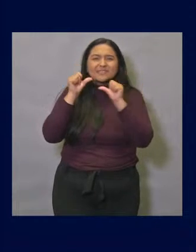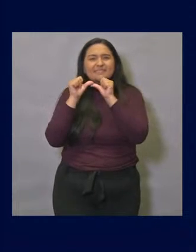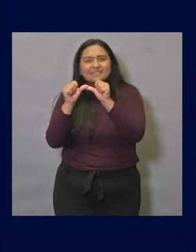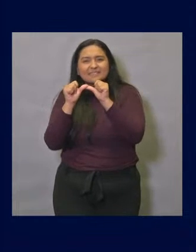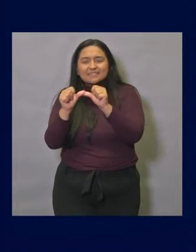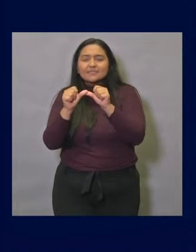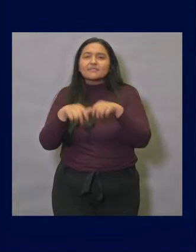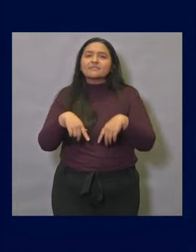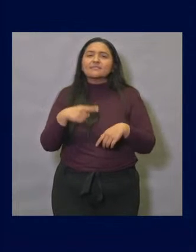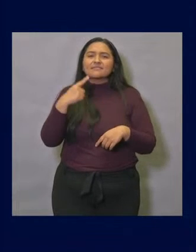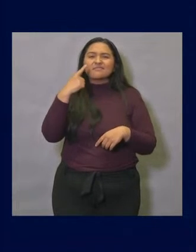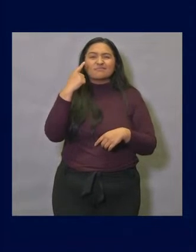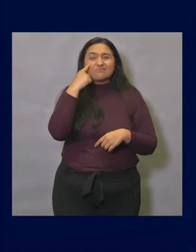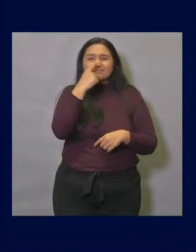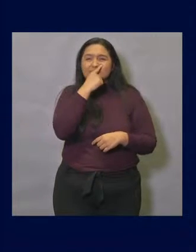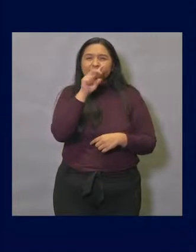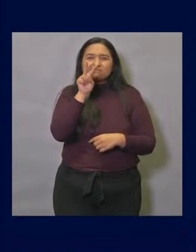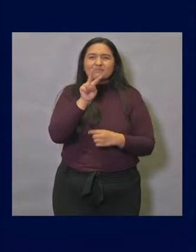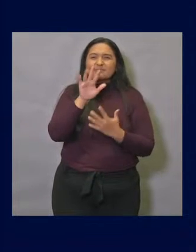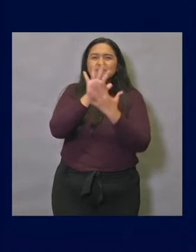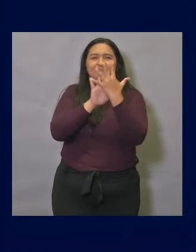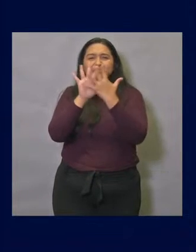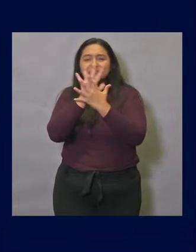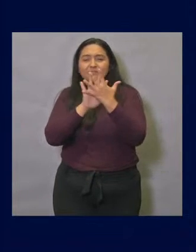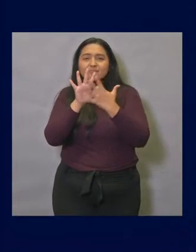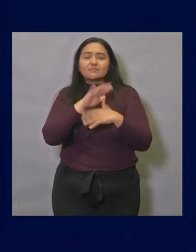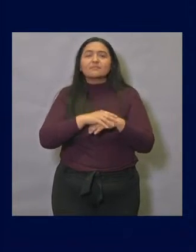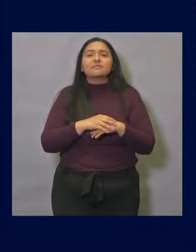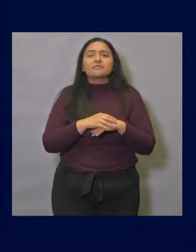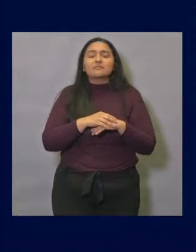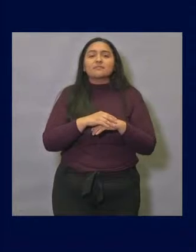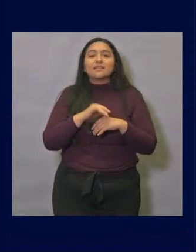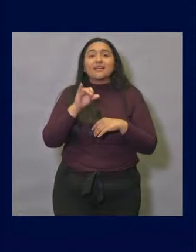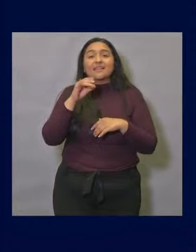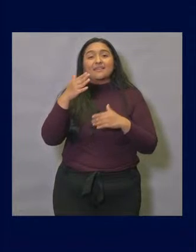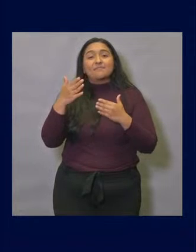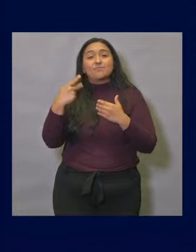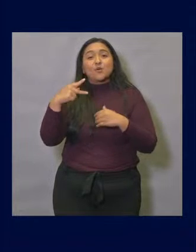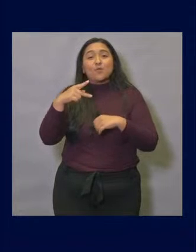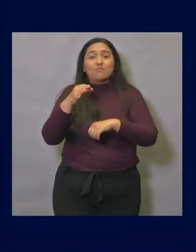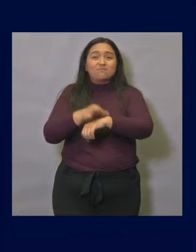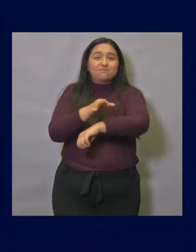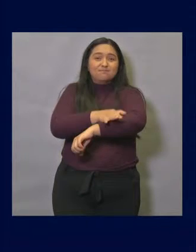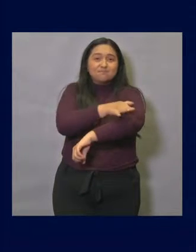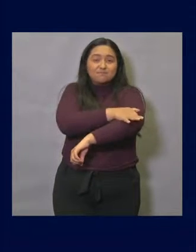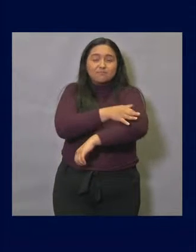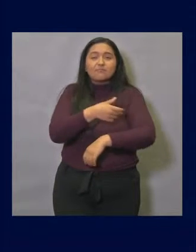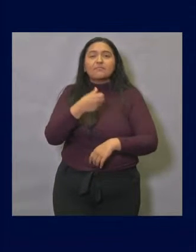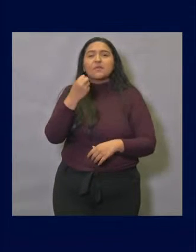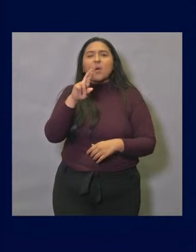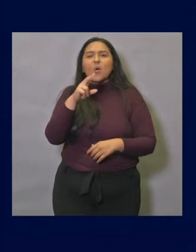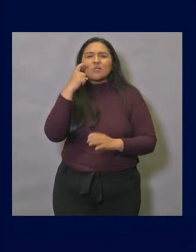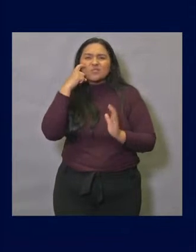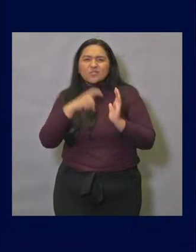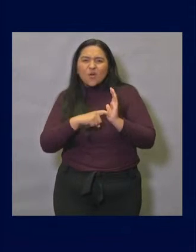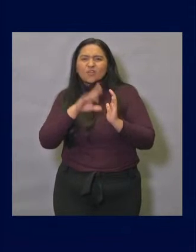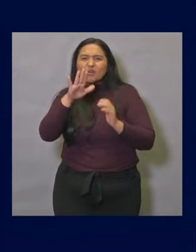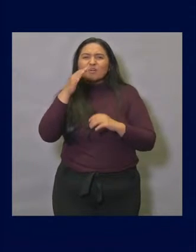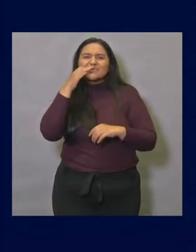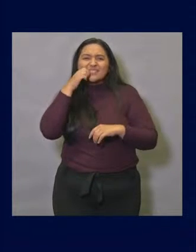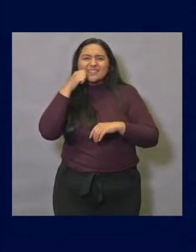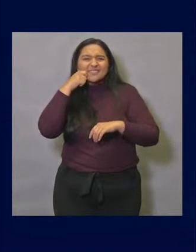persistentes, visión borrosa, formación fácil de moretones o pequeñas manchas de sangre debajo de la piel, no